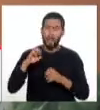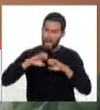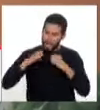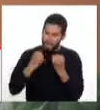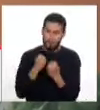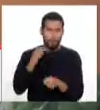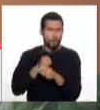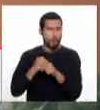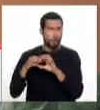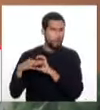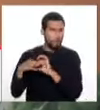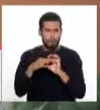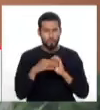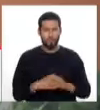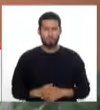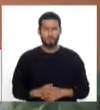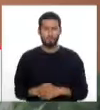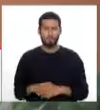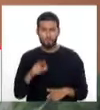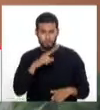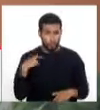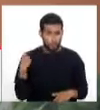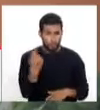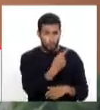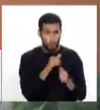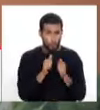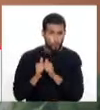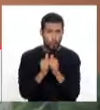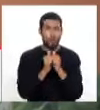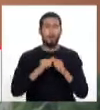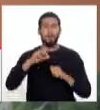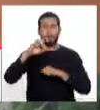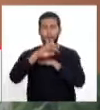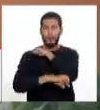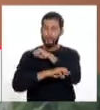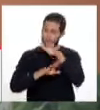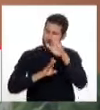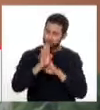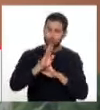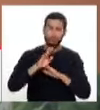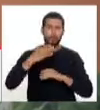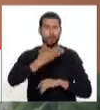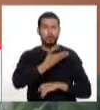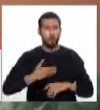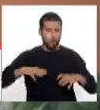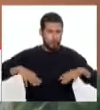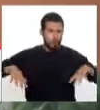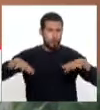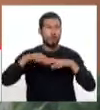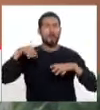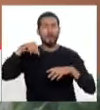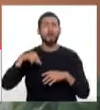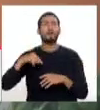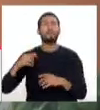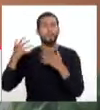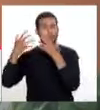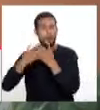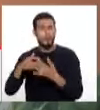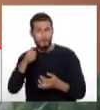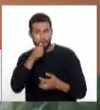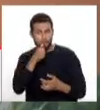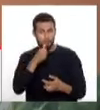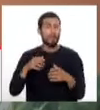equipo. Juntos sacaremos adelante a nuestro país, Estado, empresa privada,